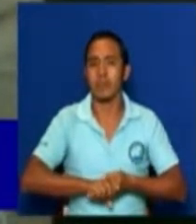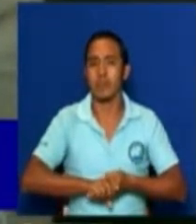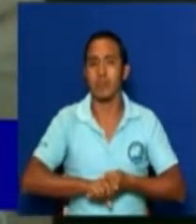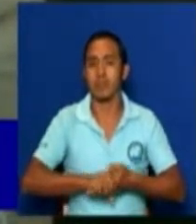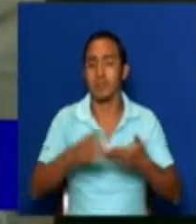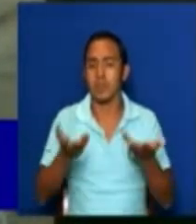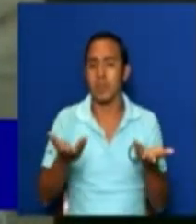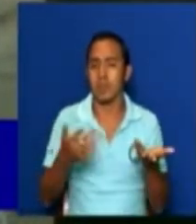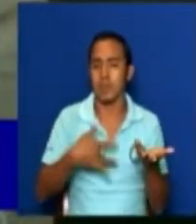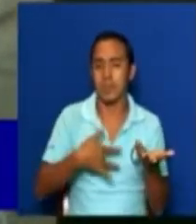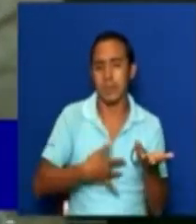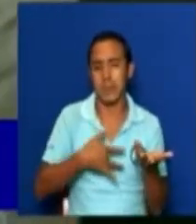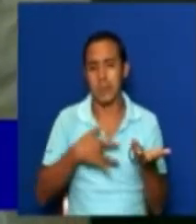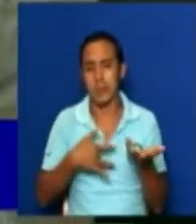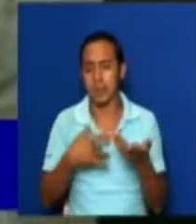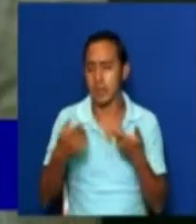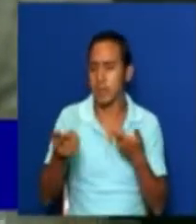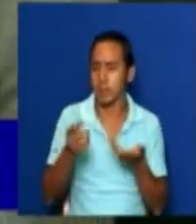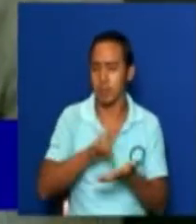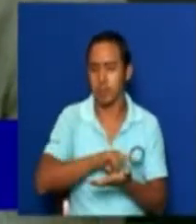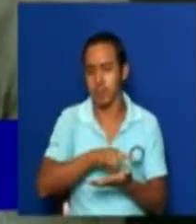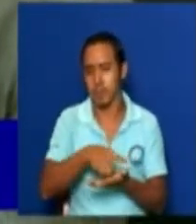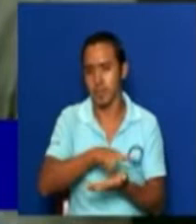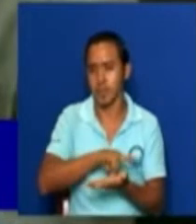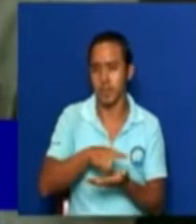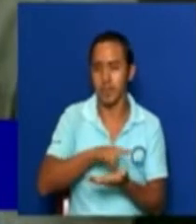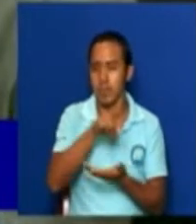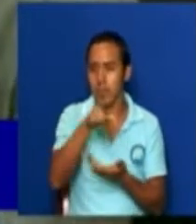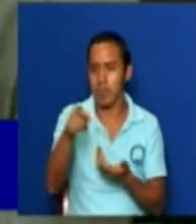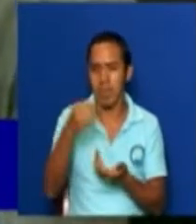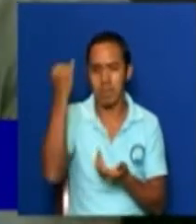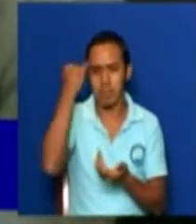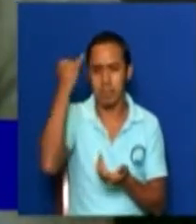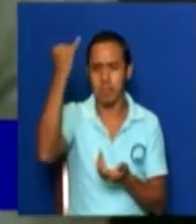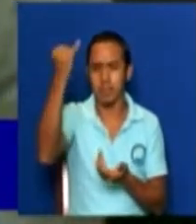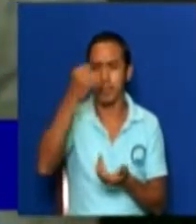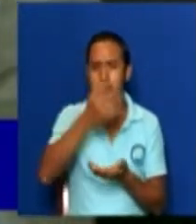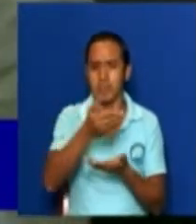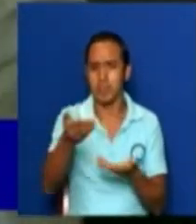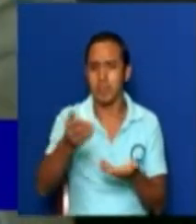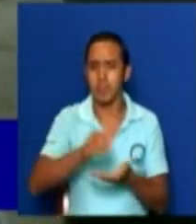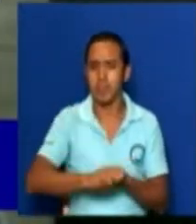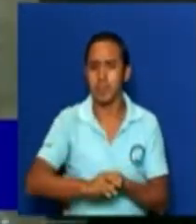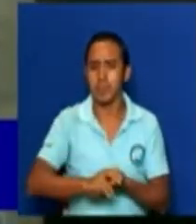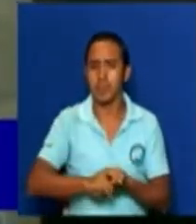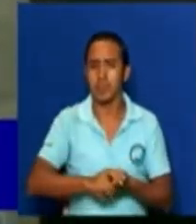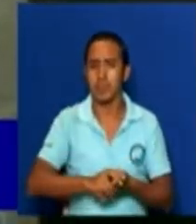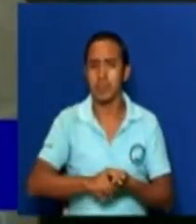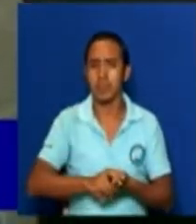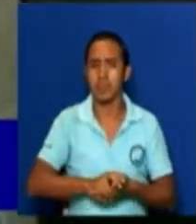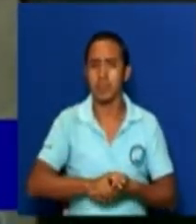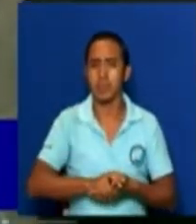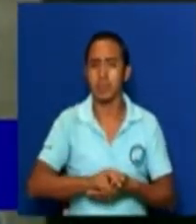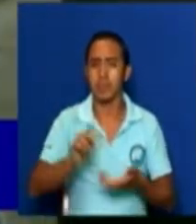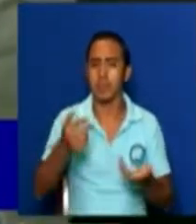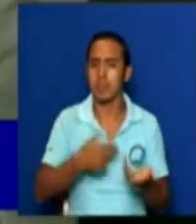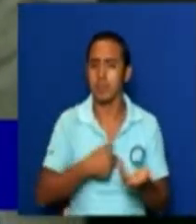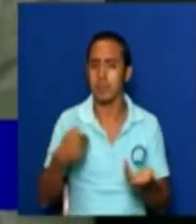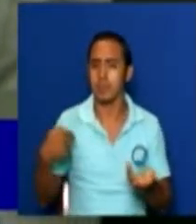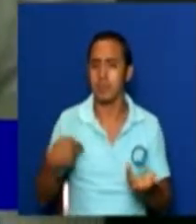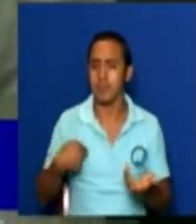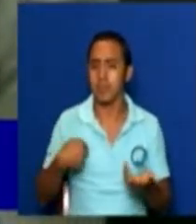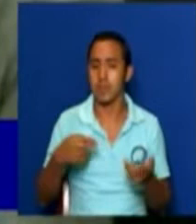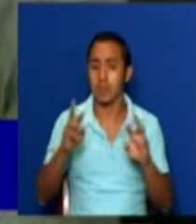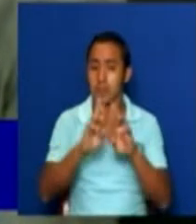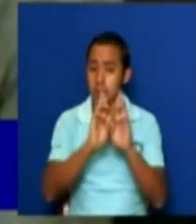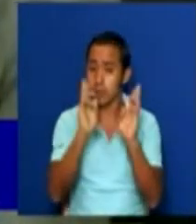la inquietud, la propuesta que se hizo de hacer una